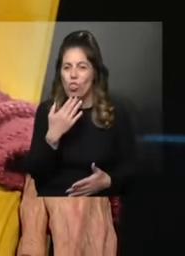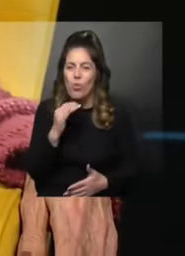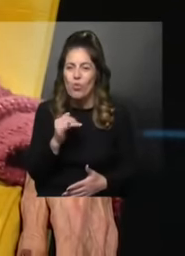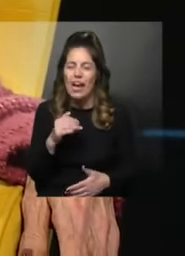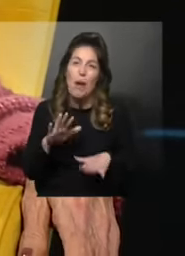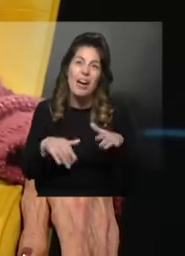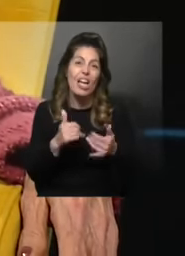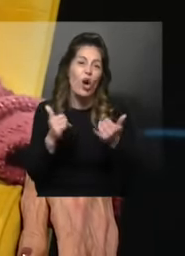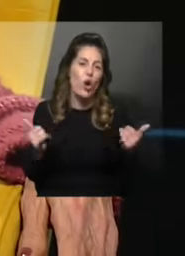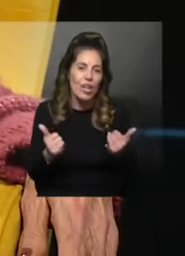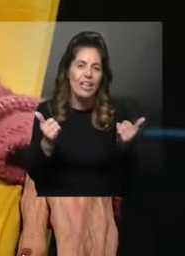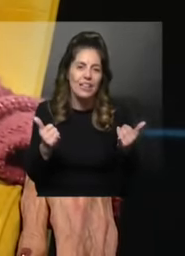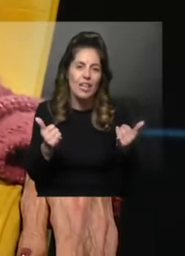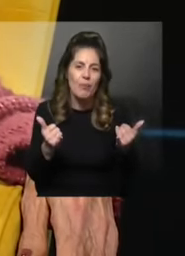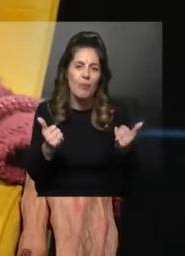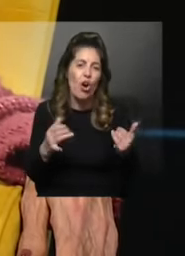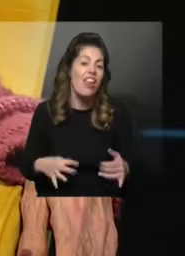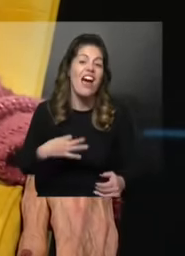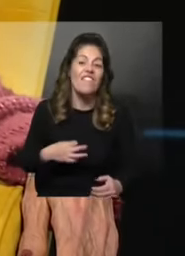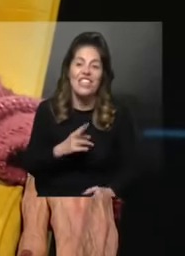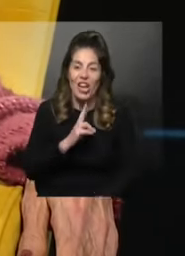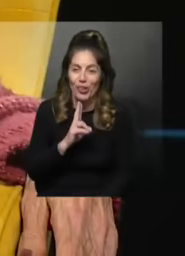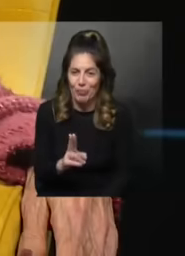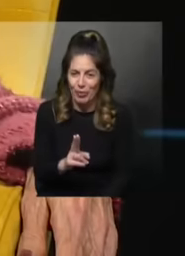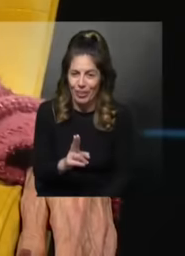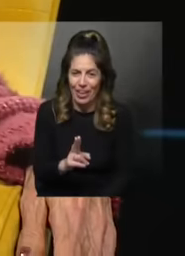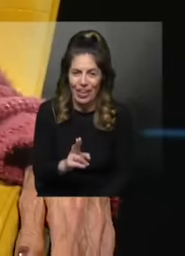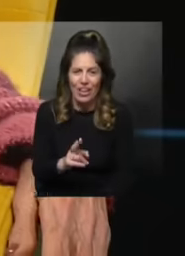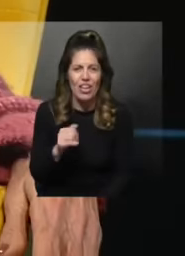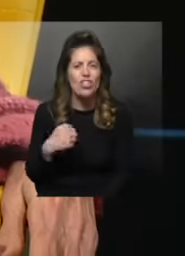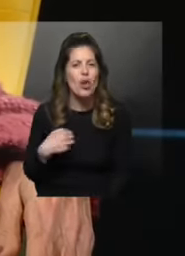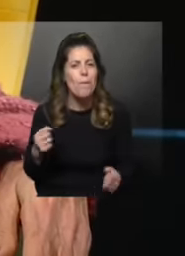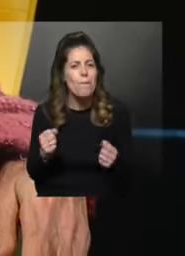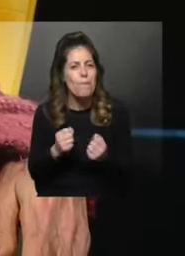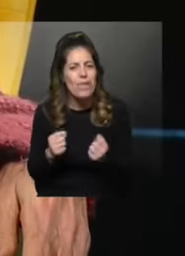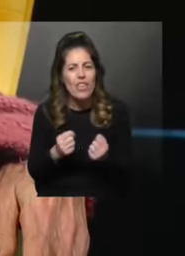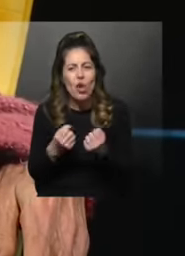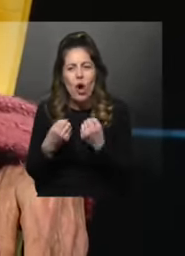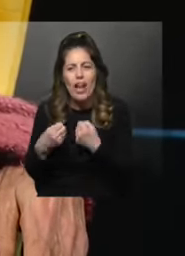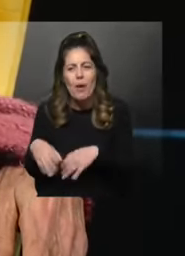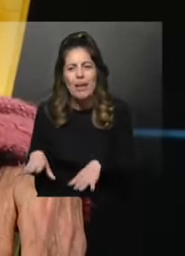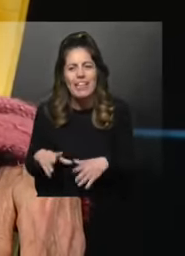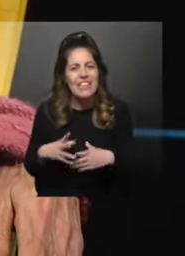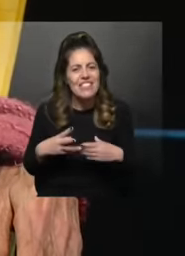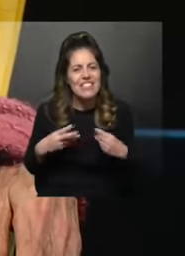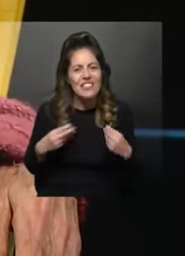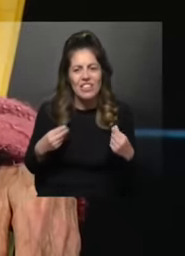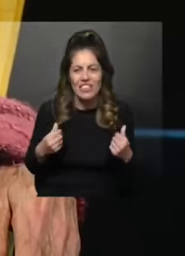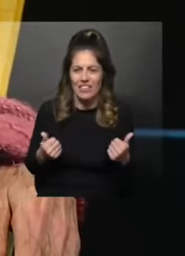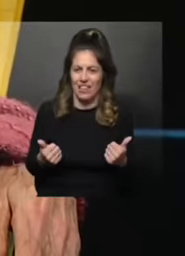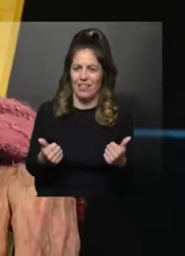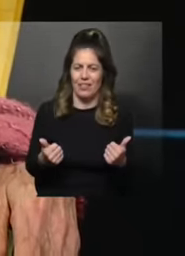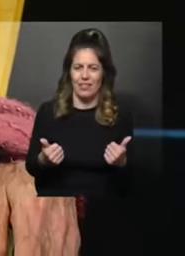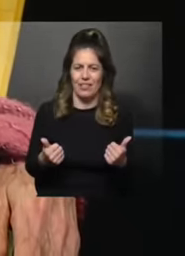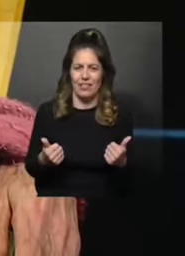el tiempo la vida lo responda. Le tengo temor a la pérdida de sensibilidad. A